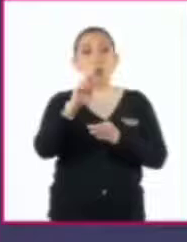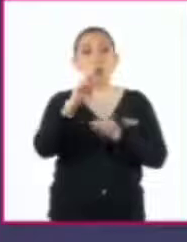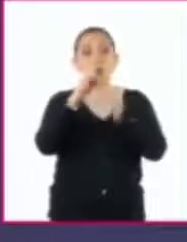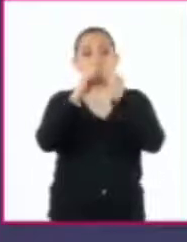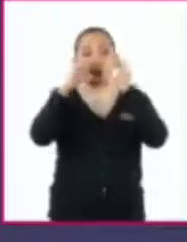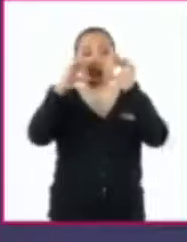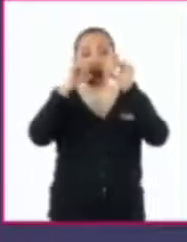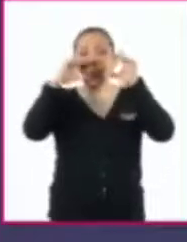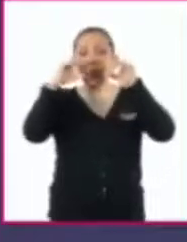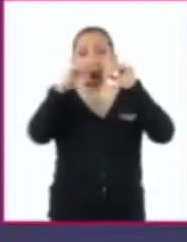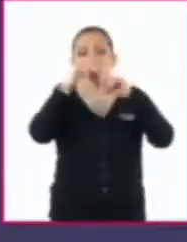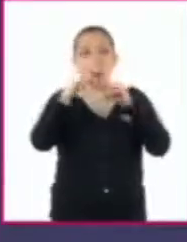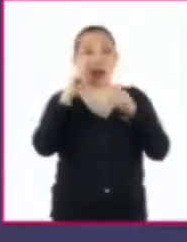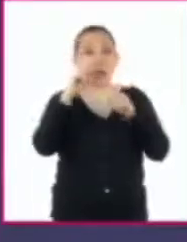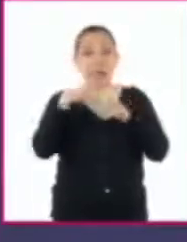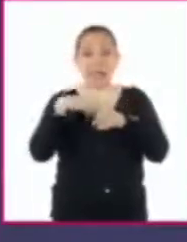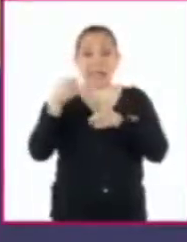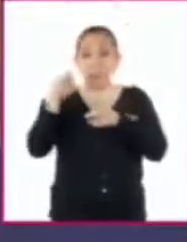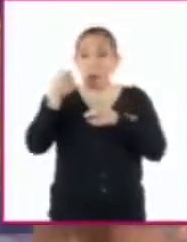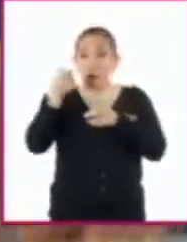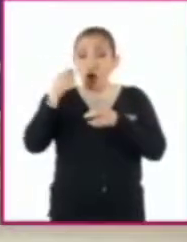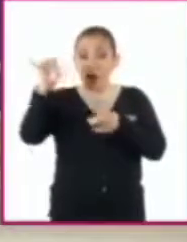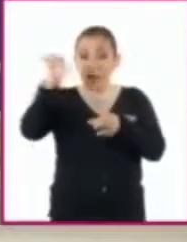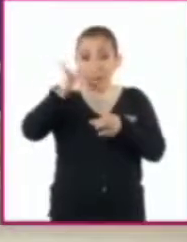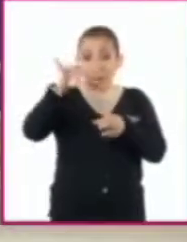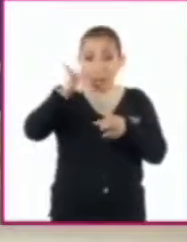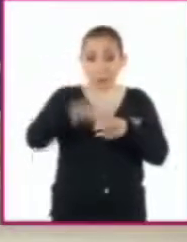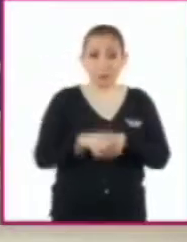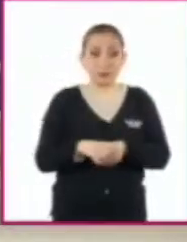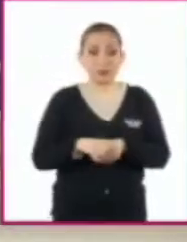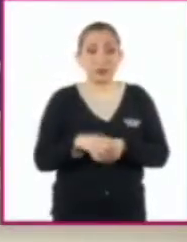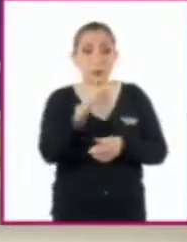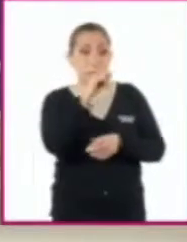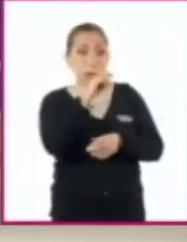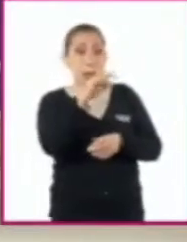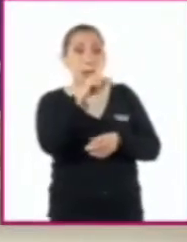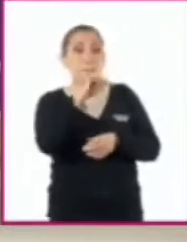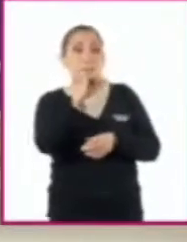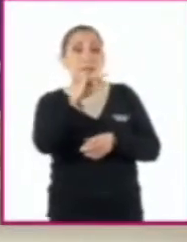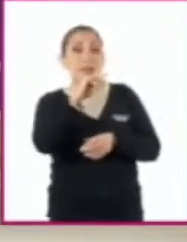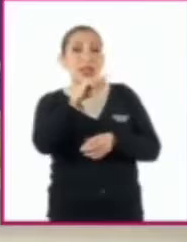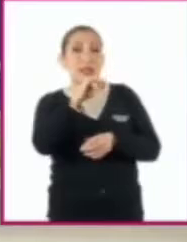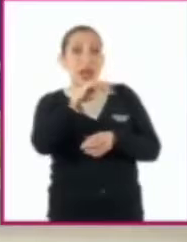Ok, necesitamos una pizca de sal, una pizca de pimienta.